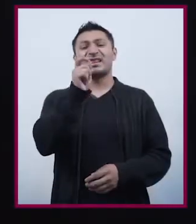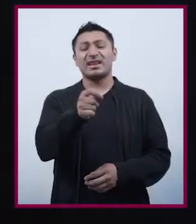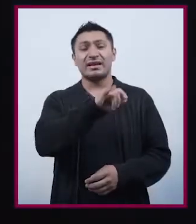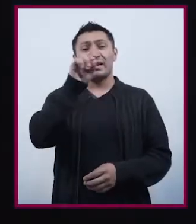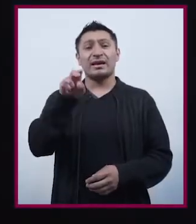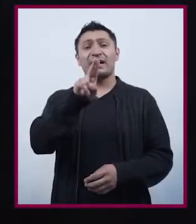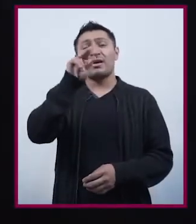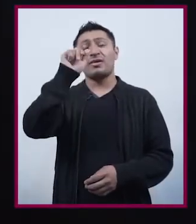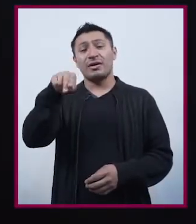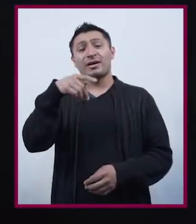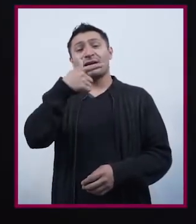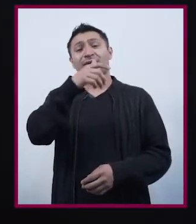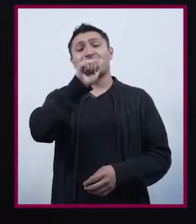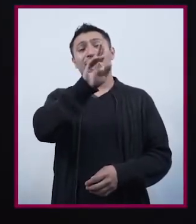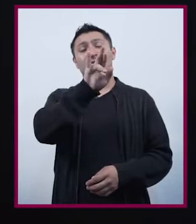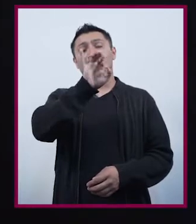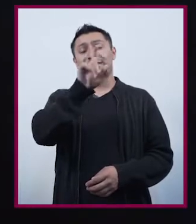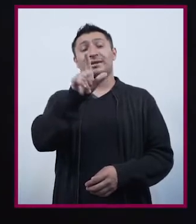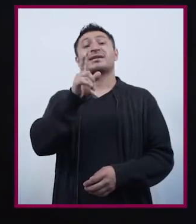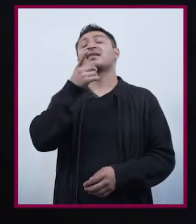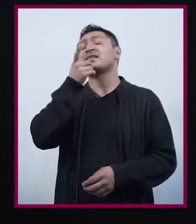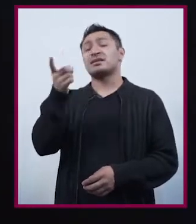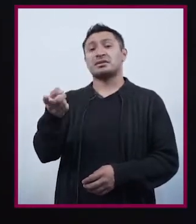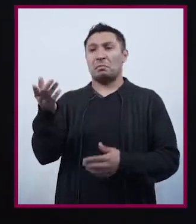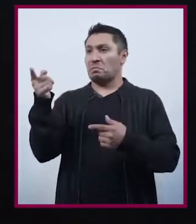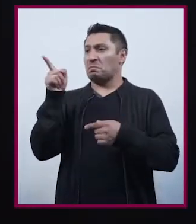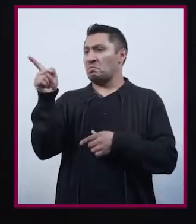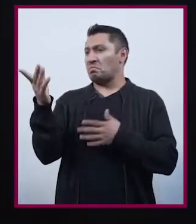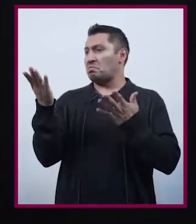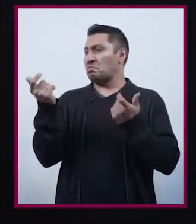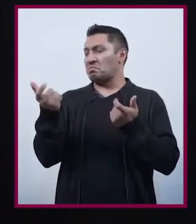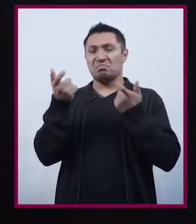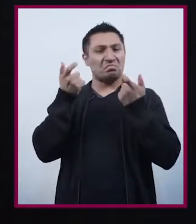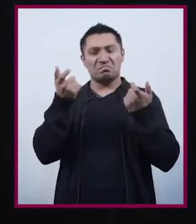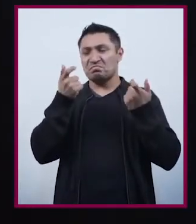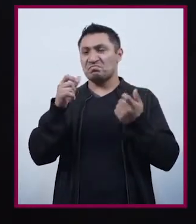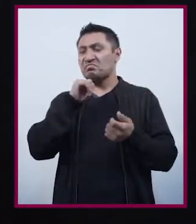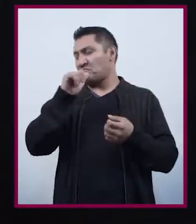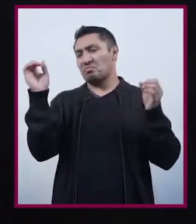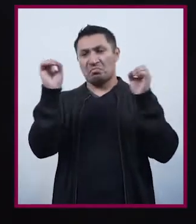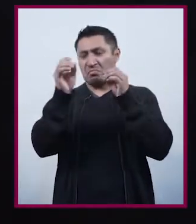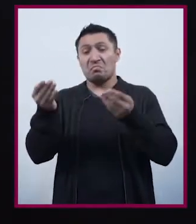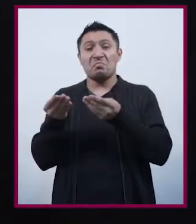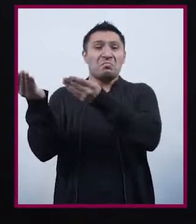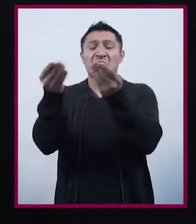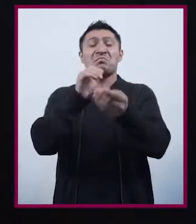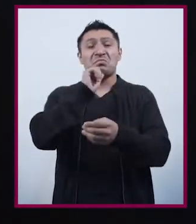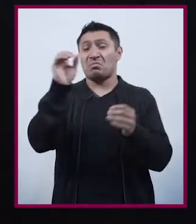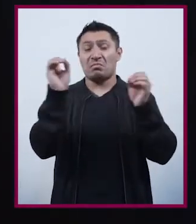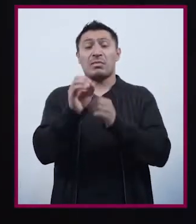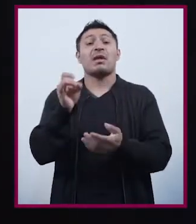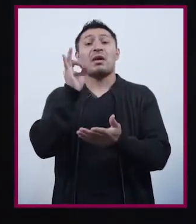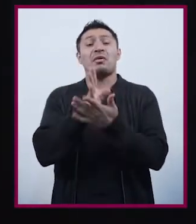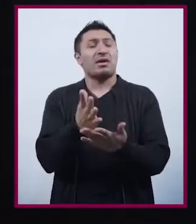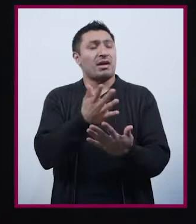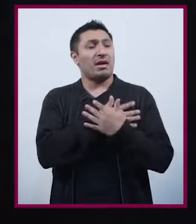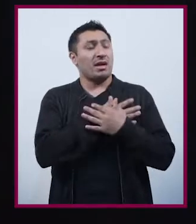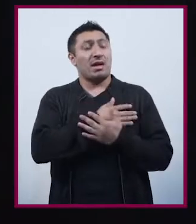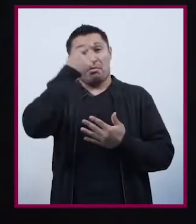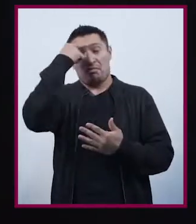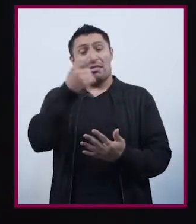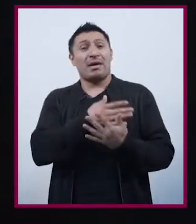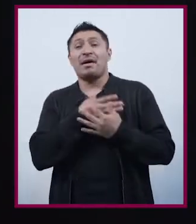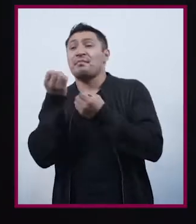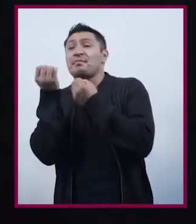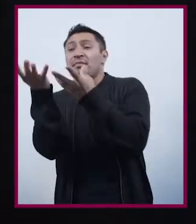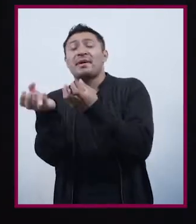¿A qué se refiere Juan Gabriel cuando dice no tiene dinero ni nada que dar? ¿Que lo único que tiene es amor